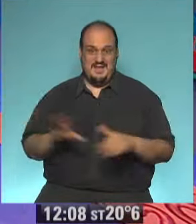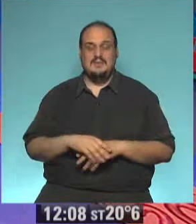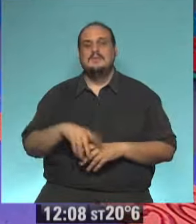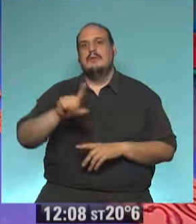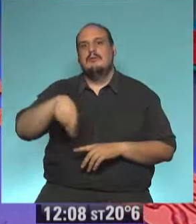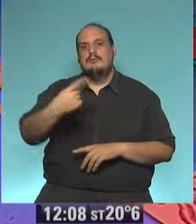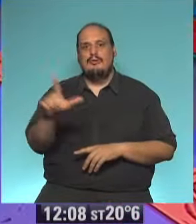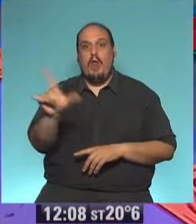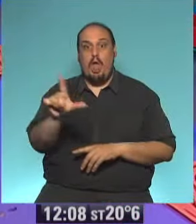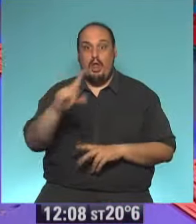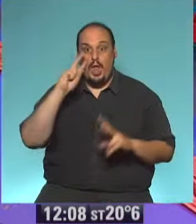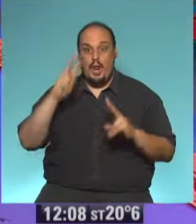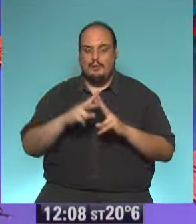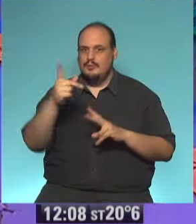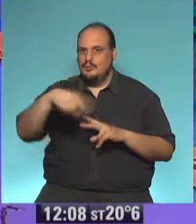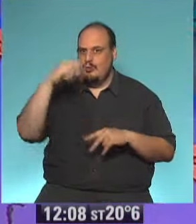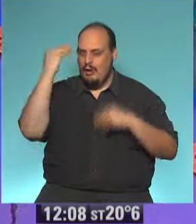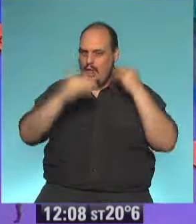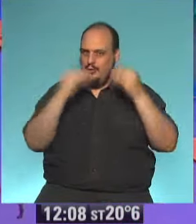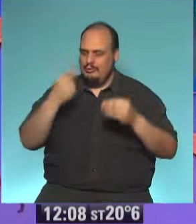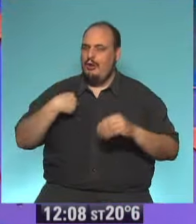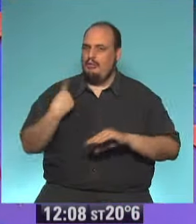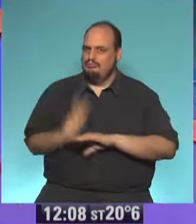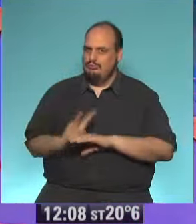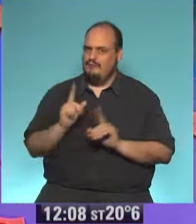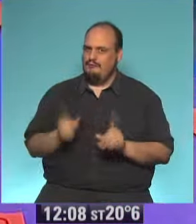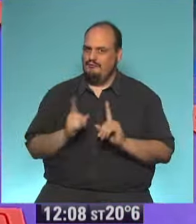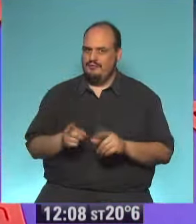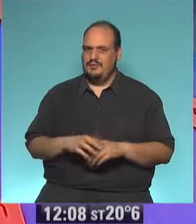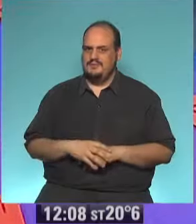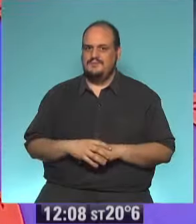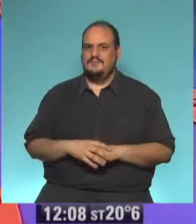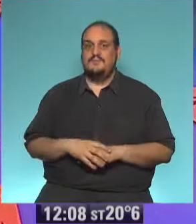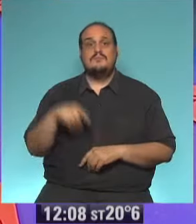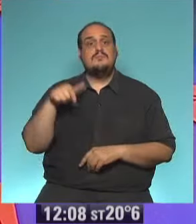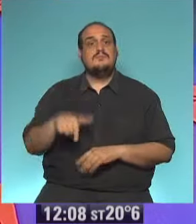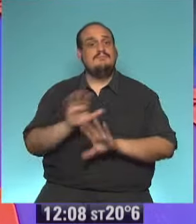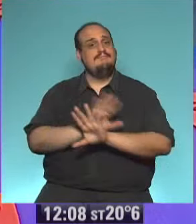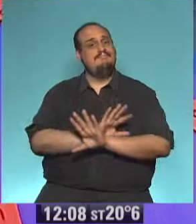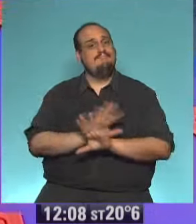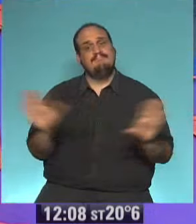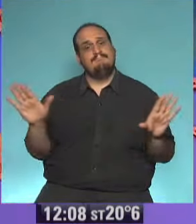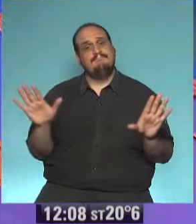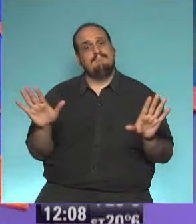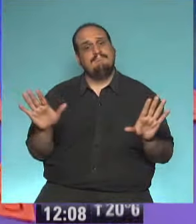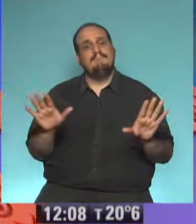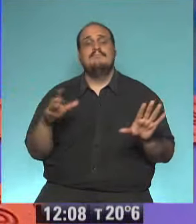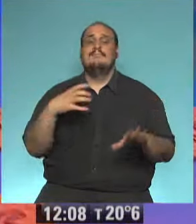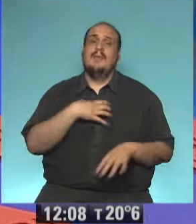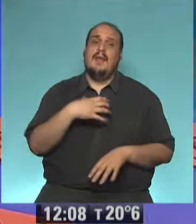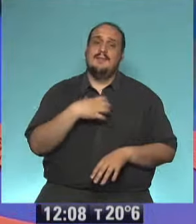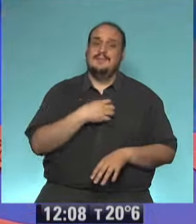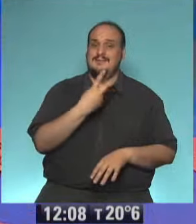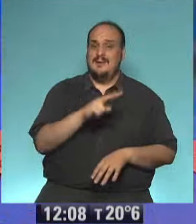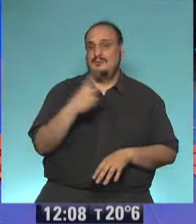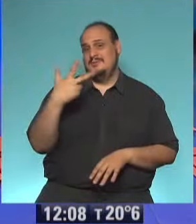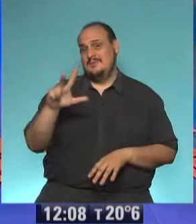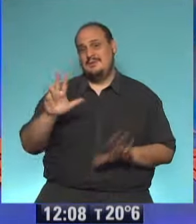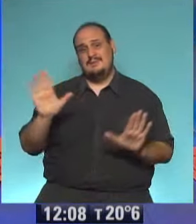el lunes, no se preocupen que seguimos acá, ¿eh? Es todo por hoy, se va la clase de